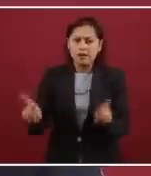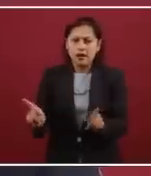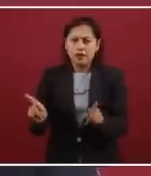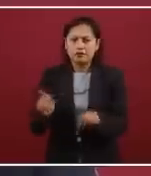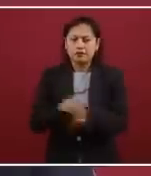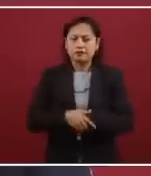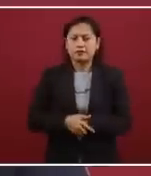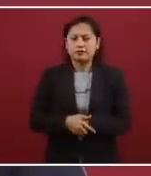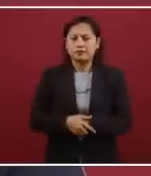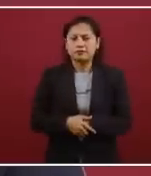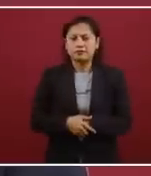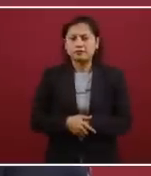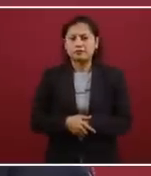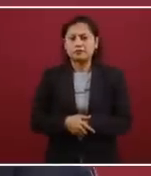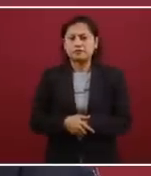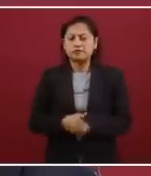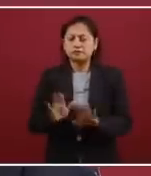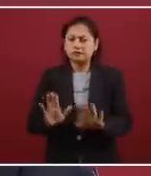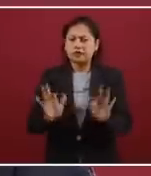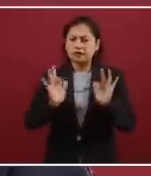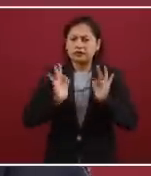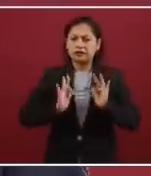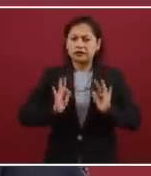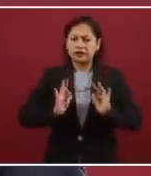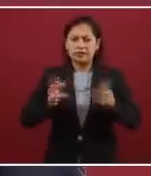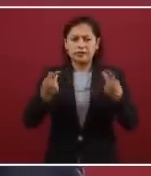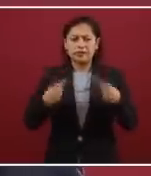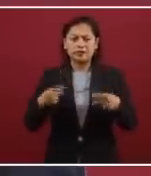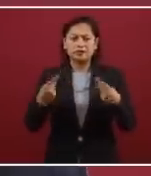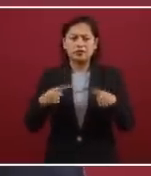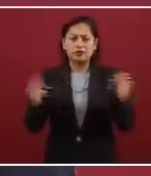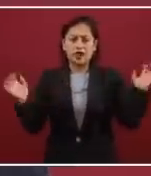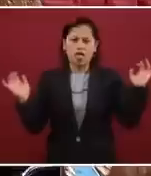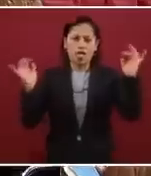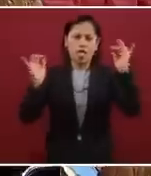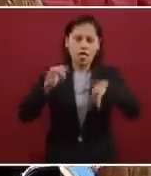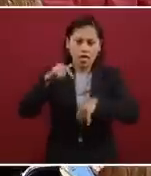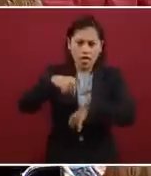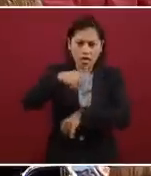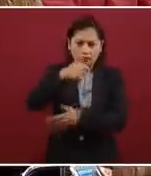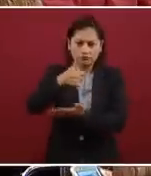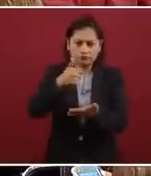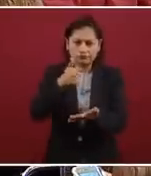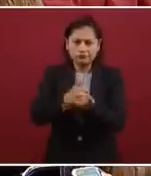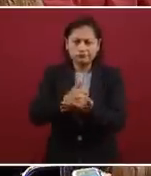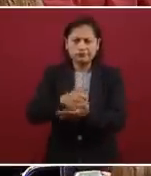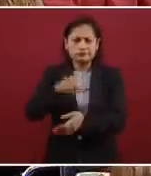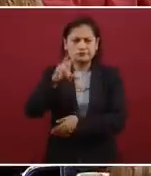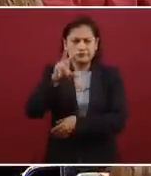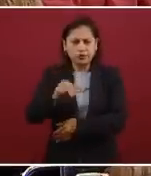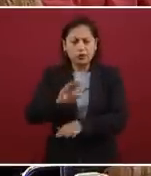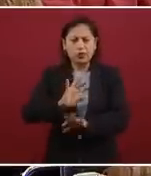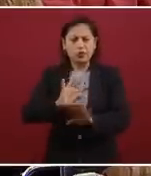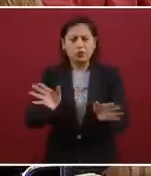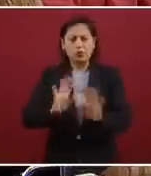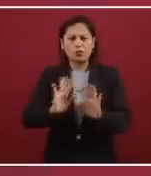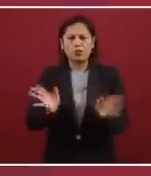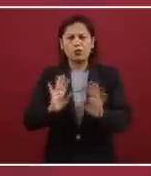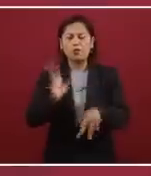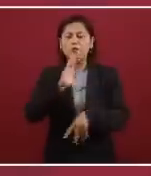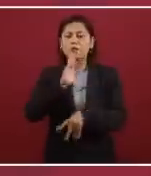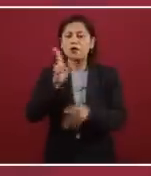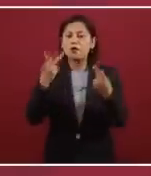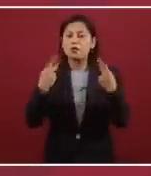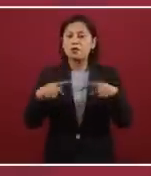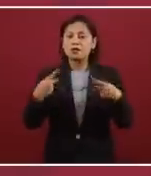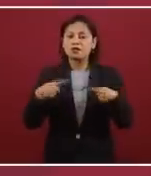no siga emigrando, que la gente pueda ser feliz y trabajar